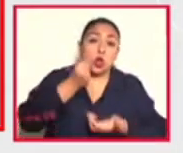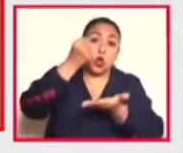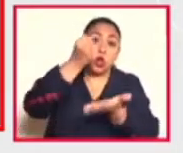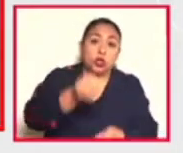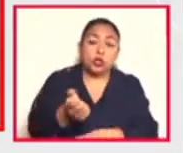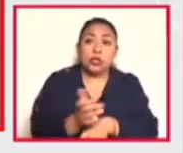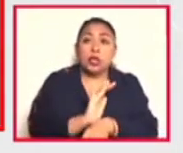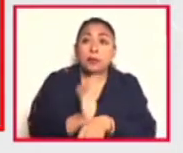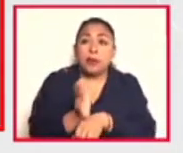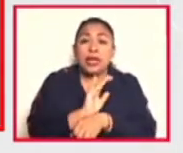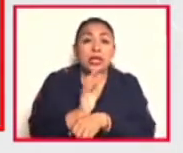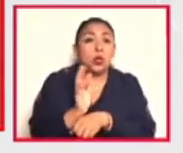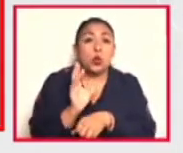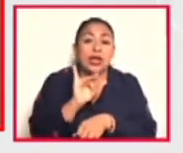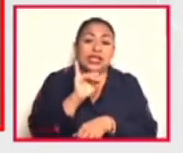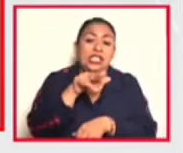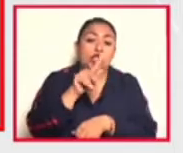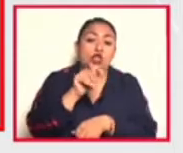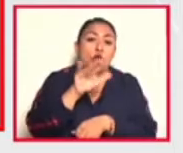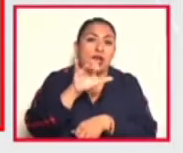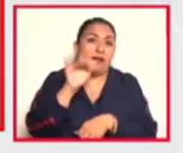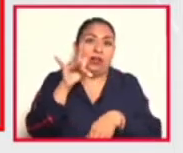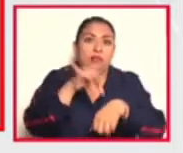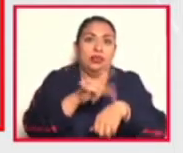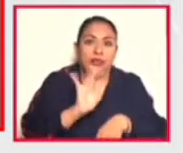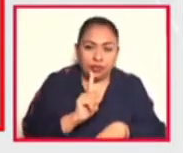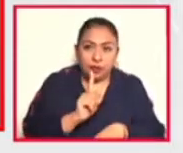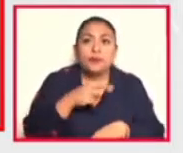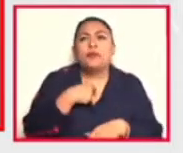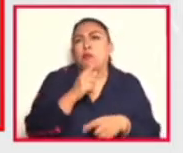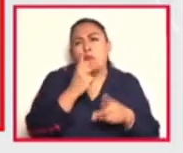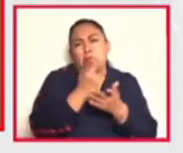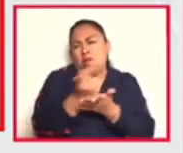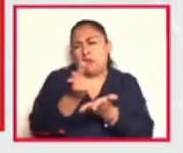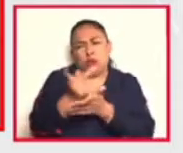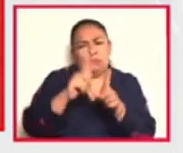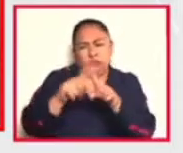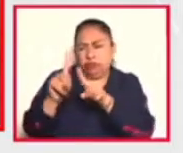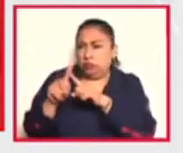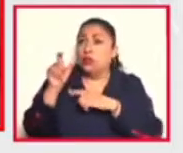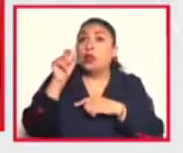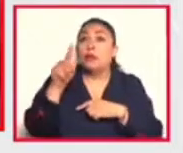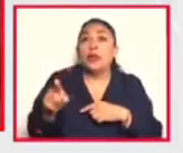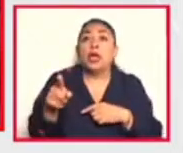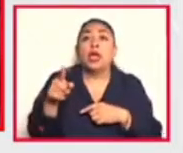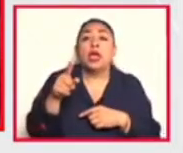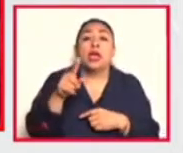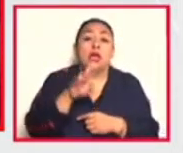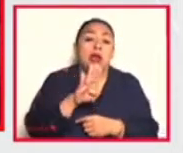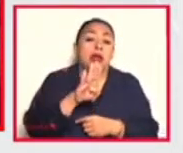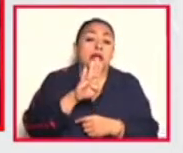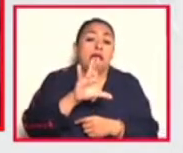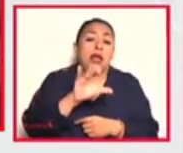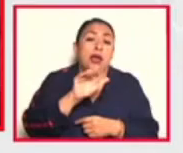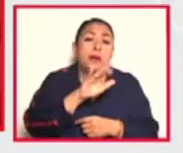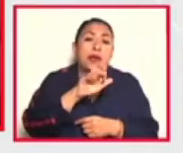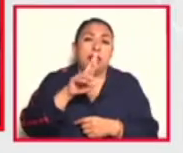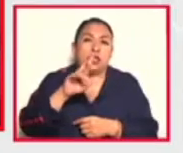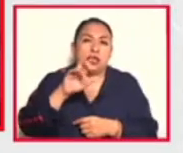Los Intocables. En fin, muchos premios también, caballero de la Orden